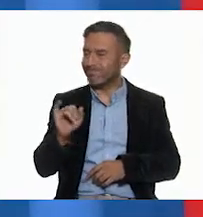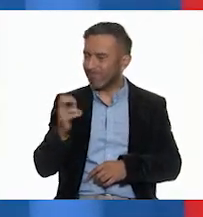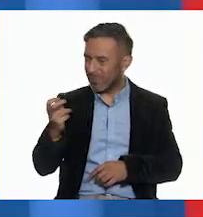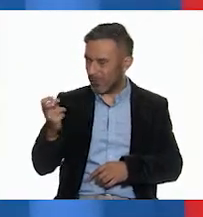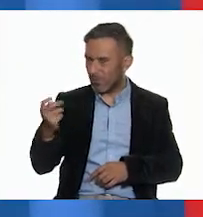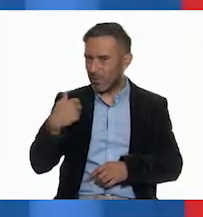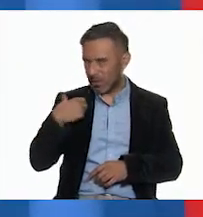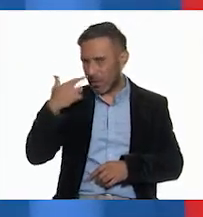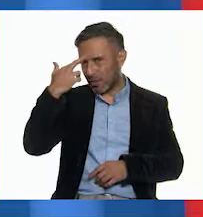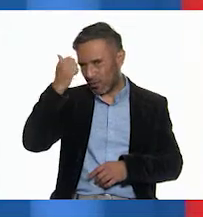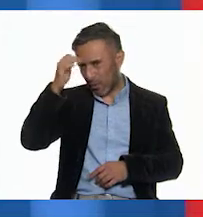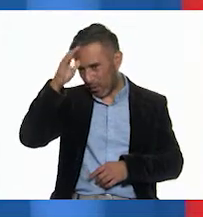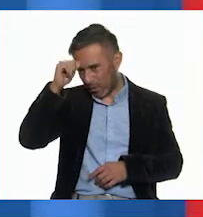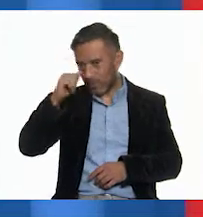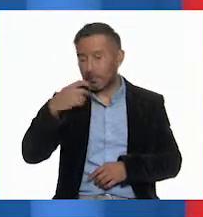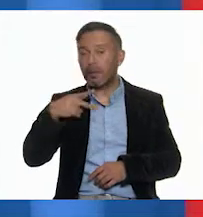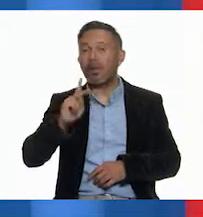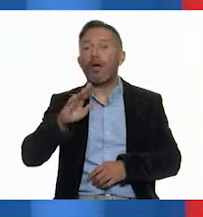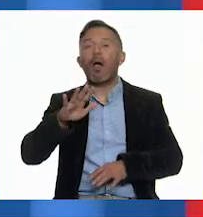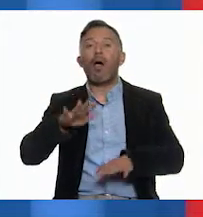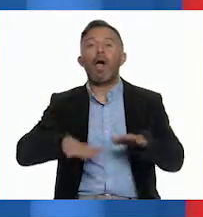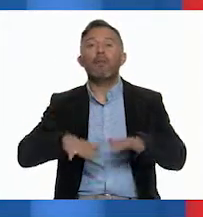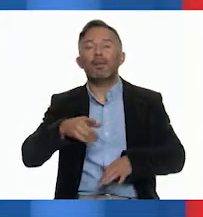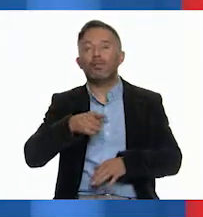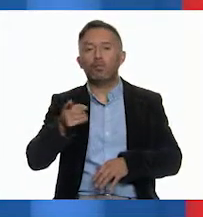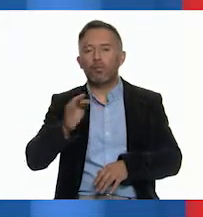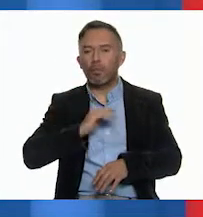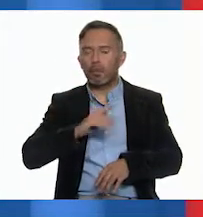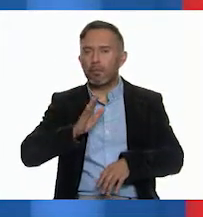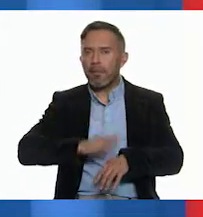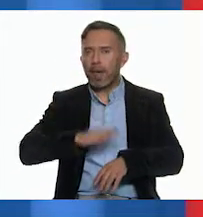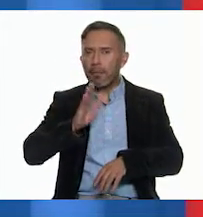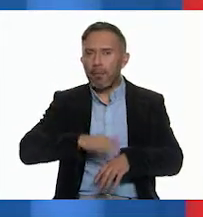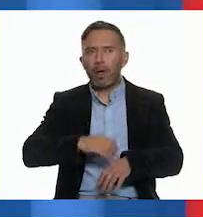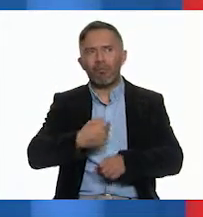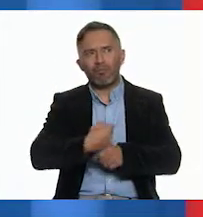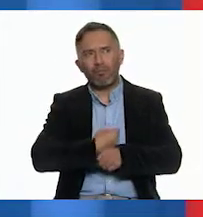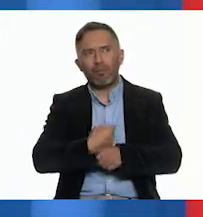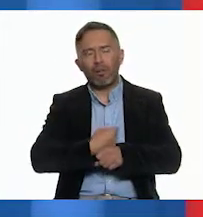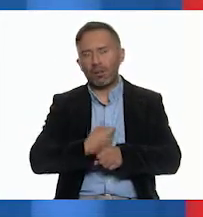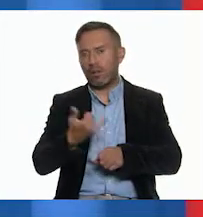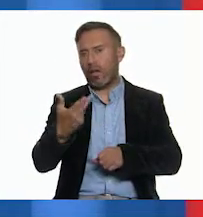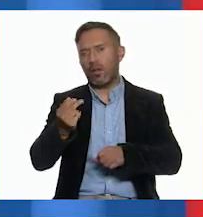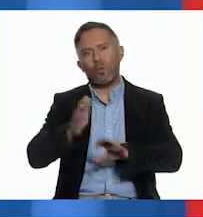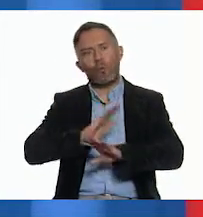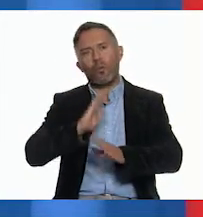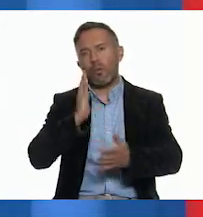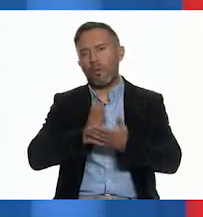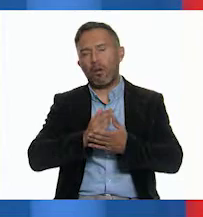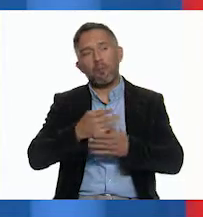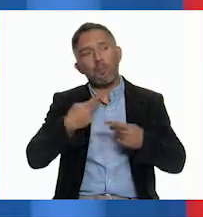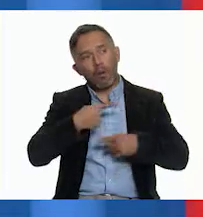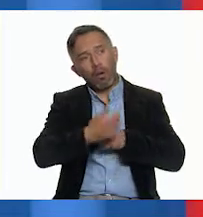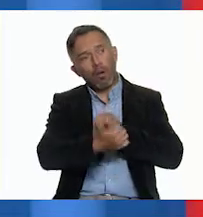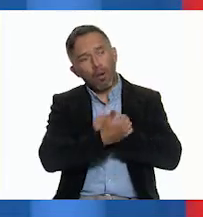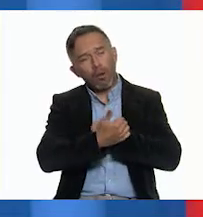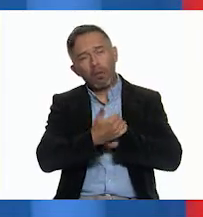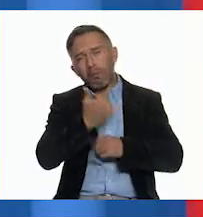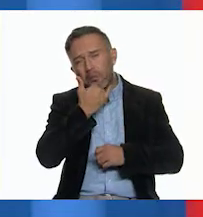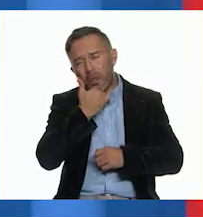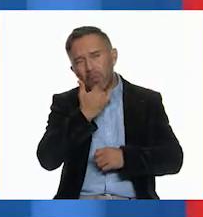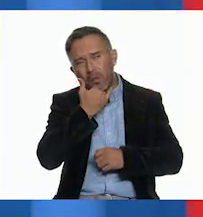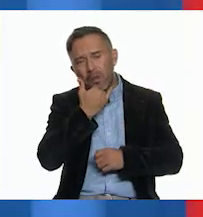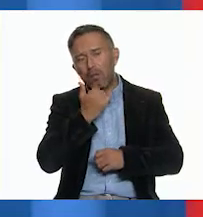Pero también creo que hay veces en las que pues no debemos soportar más maltratos, aunque la otra persona se disculpe y nos pida perdón.